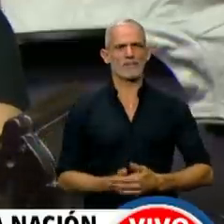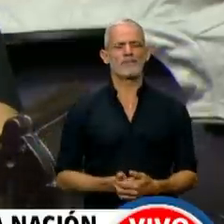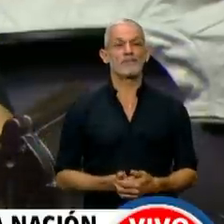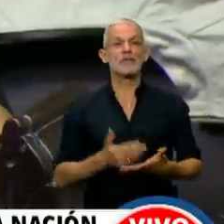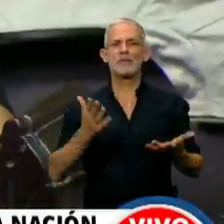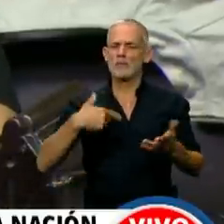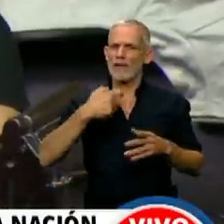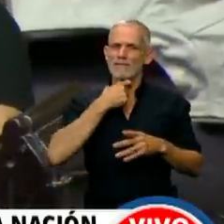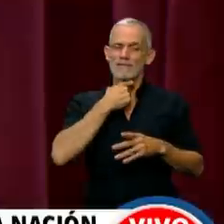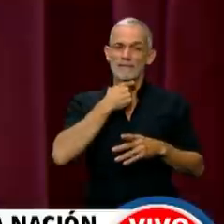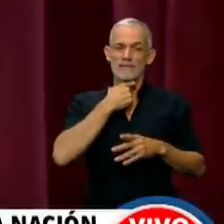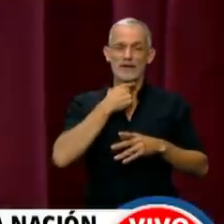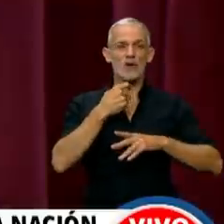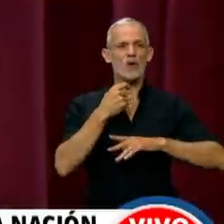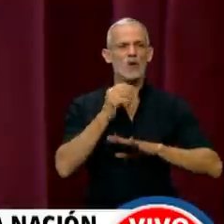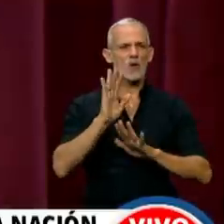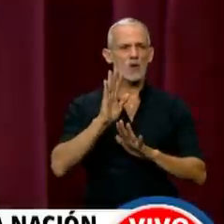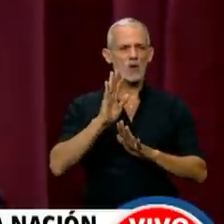le quiero de